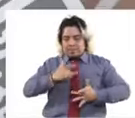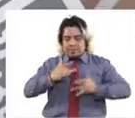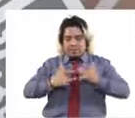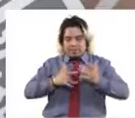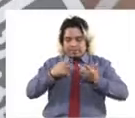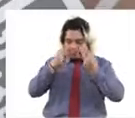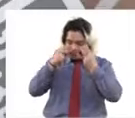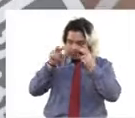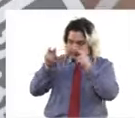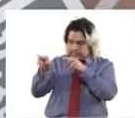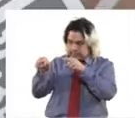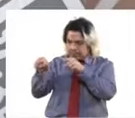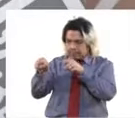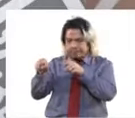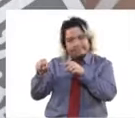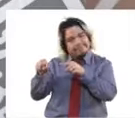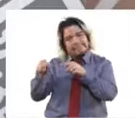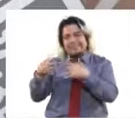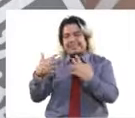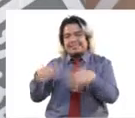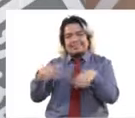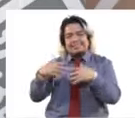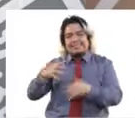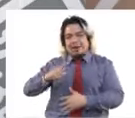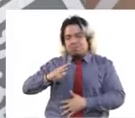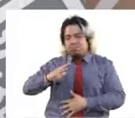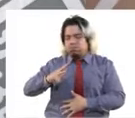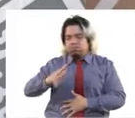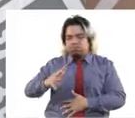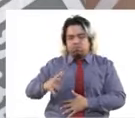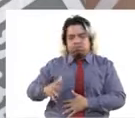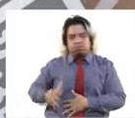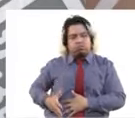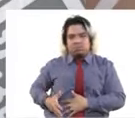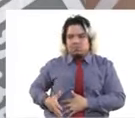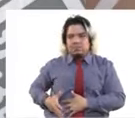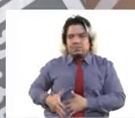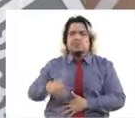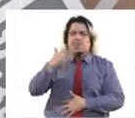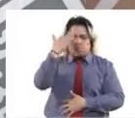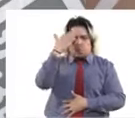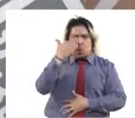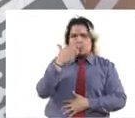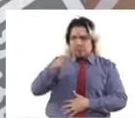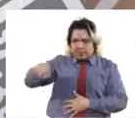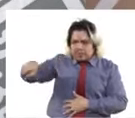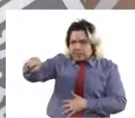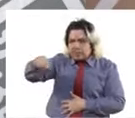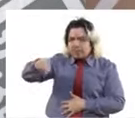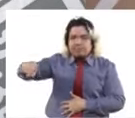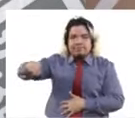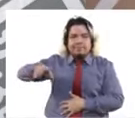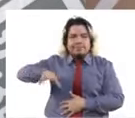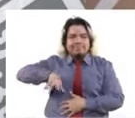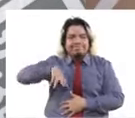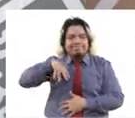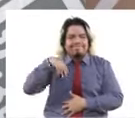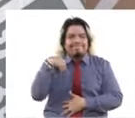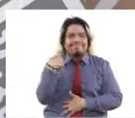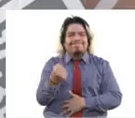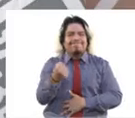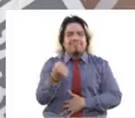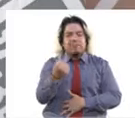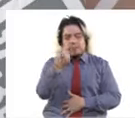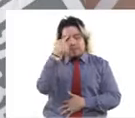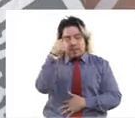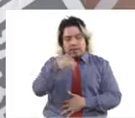orgullosos de ustedes, que sabemos que van a dar todo, absolutamente todo, por salvaguardar